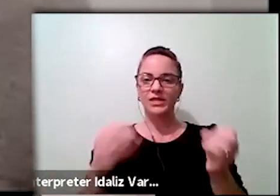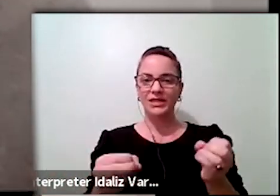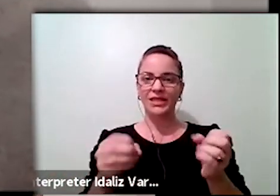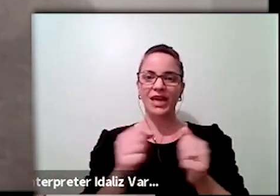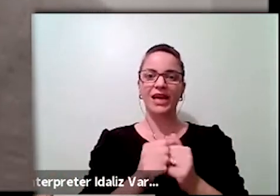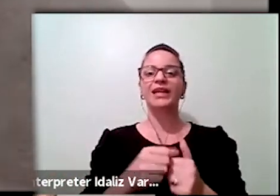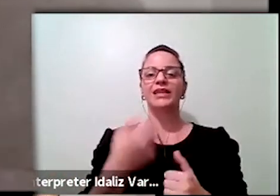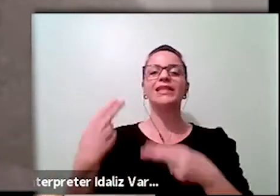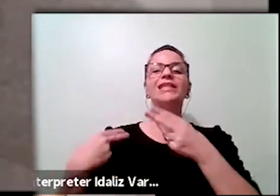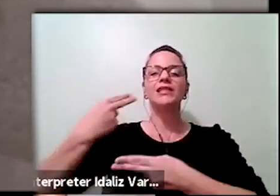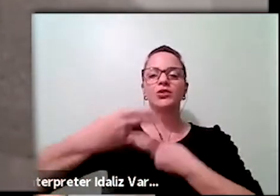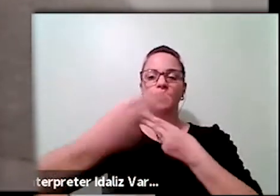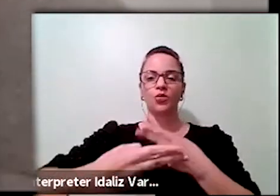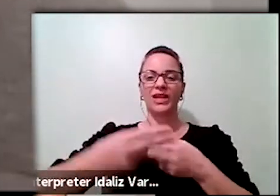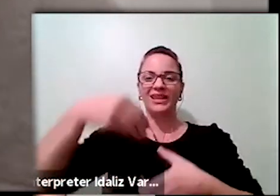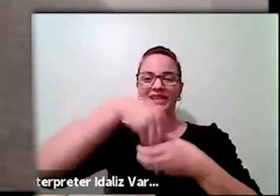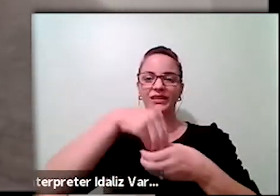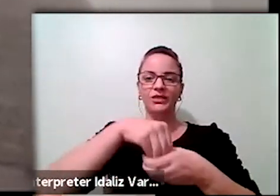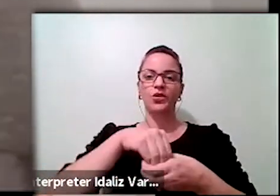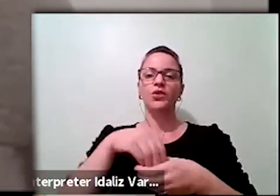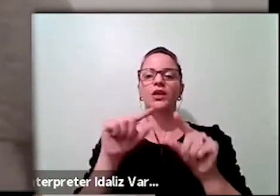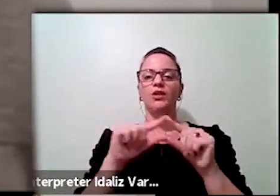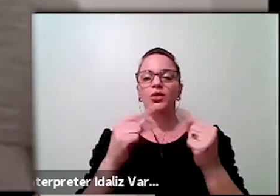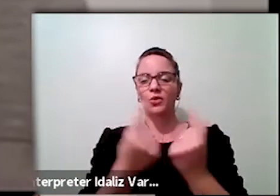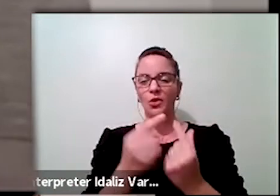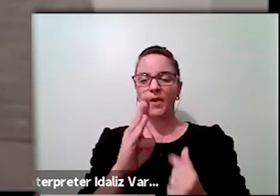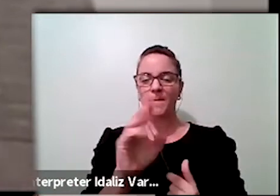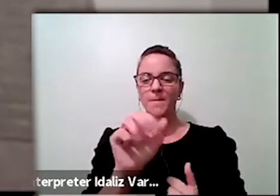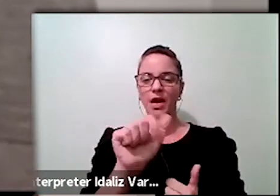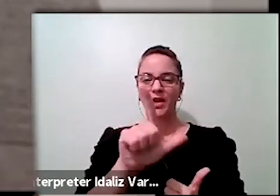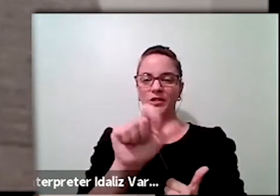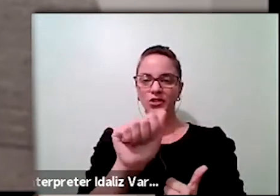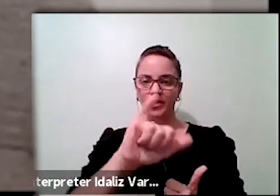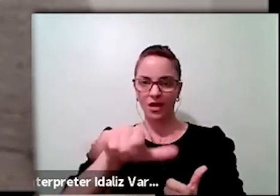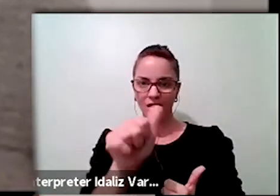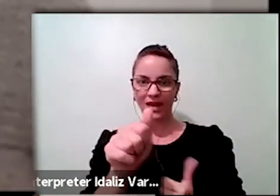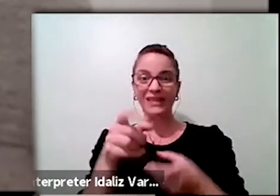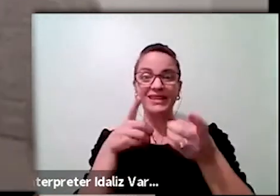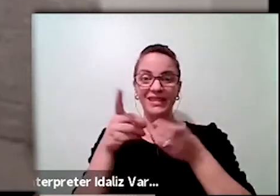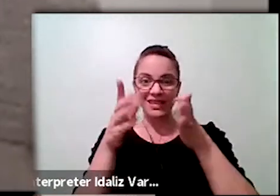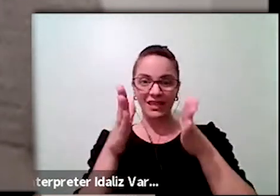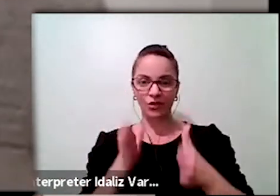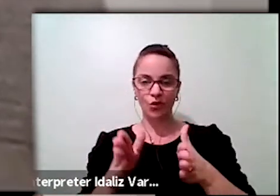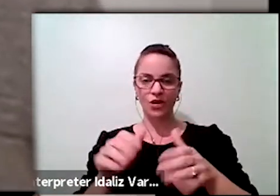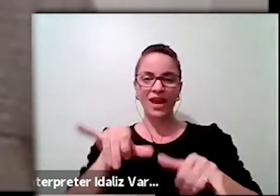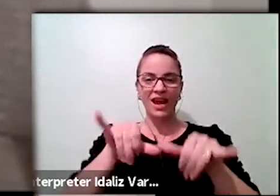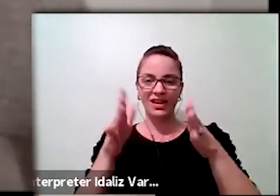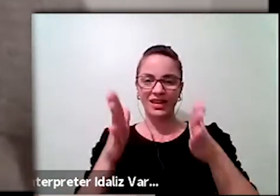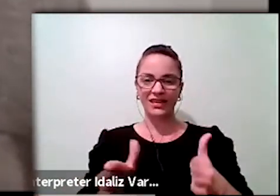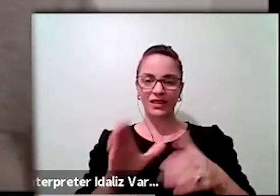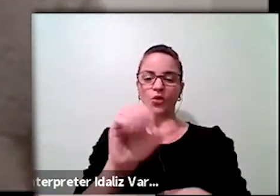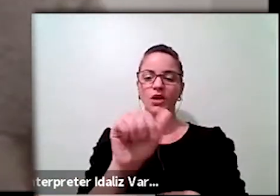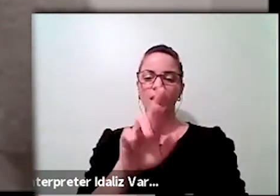en Bayaja. Aprovechamos la oportunidad para agradecer a su director, al arquitecto Carlos Rubio,